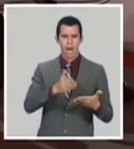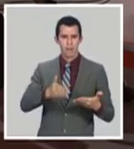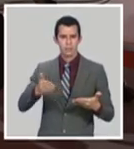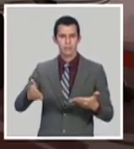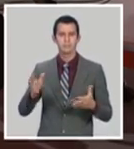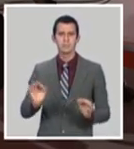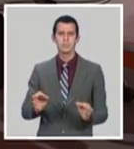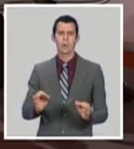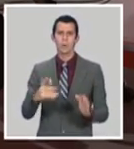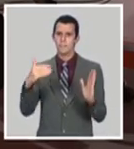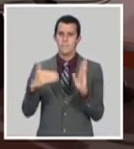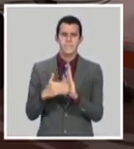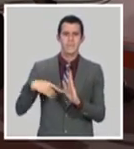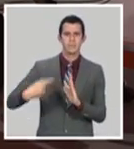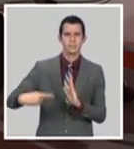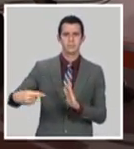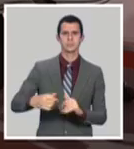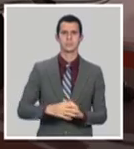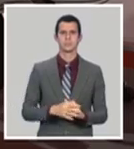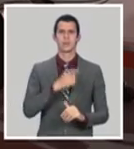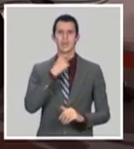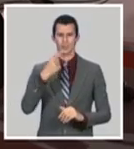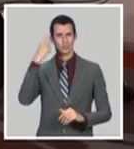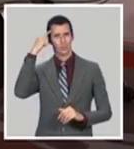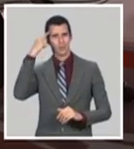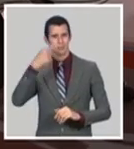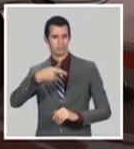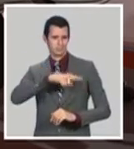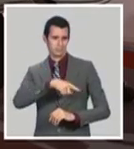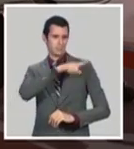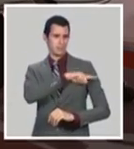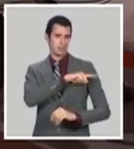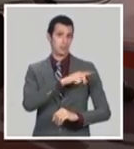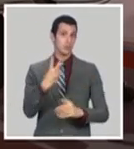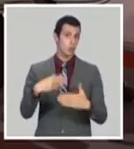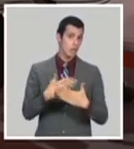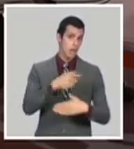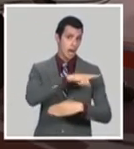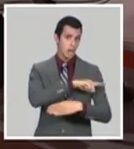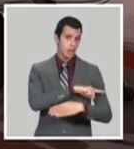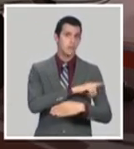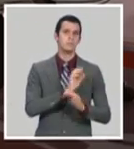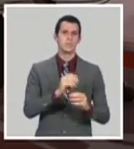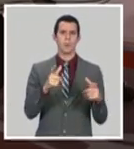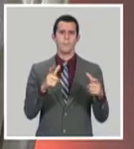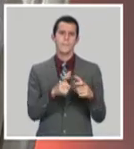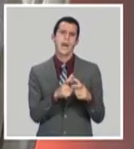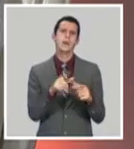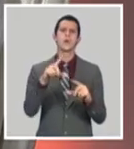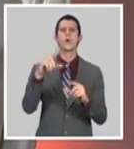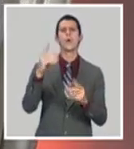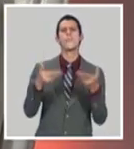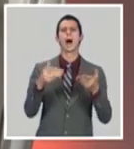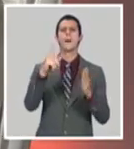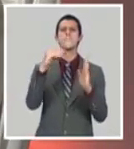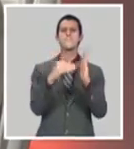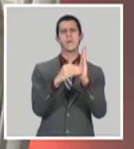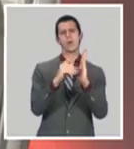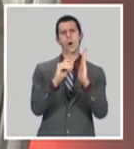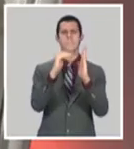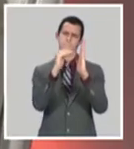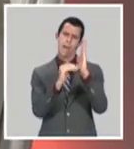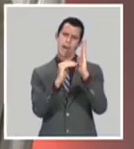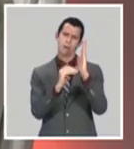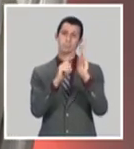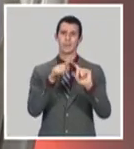días. Bajamos de 1.000, pero sigue siendo cifras extremadamente altas, cifras que nos preocupan muchísimo, y lo que quiero es que compartir, que todos nos